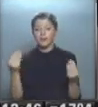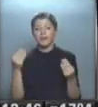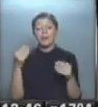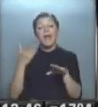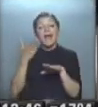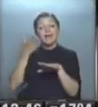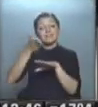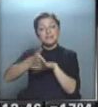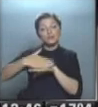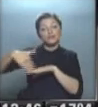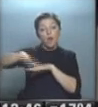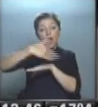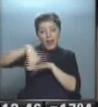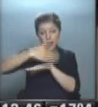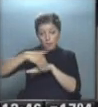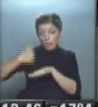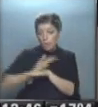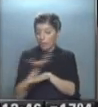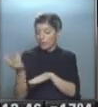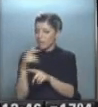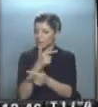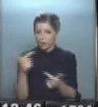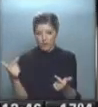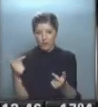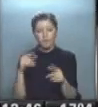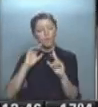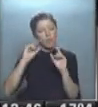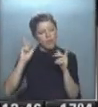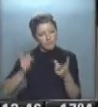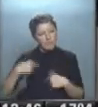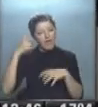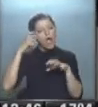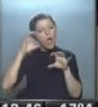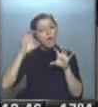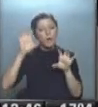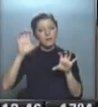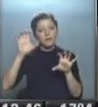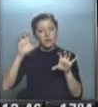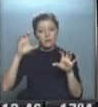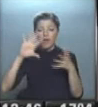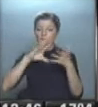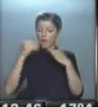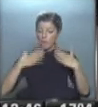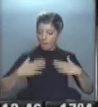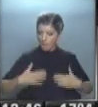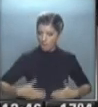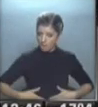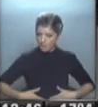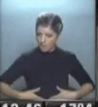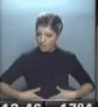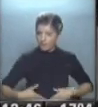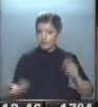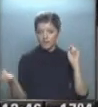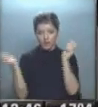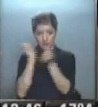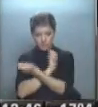acceso al espacio público. Ahora, hay que recordar también que hay una vestimenta muy diferente en el mundo árabe